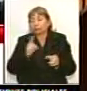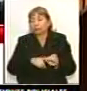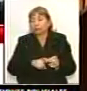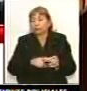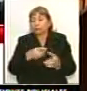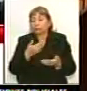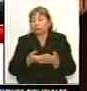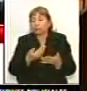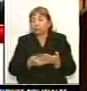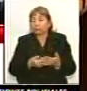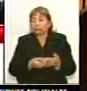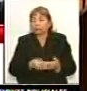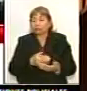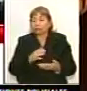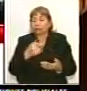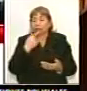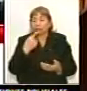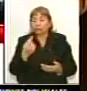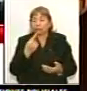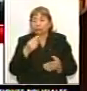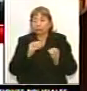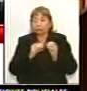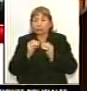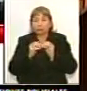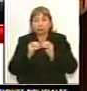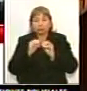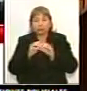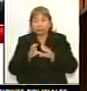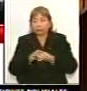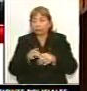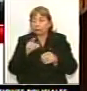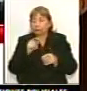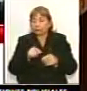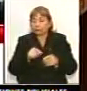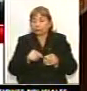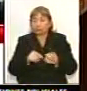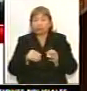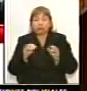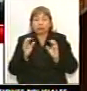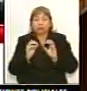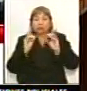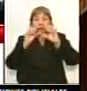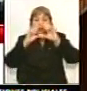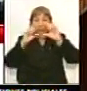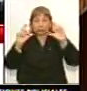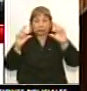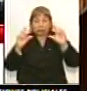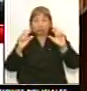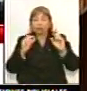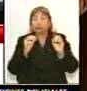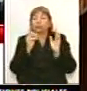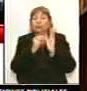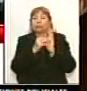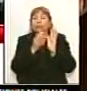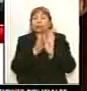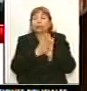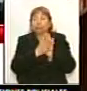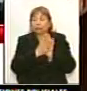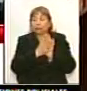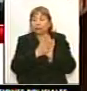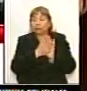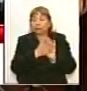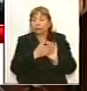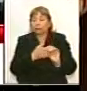caso, como repito acá, solamente a modo de aclaración, digo acá que está poniendo como encabezamiento de este artículo que es